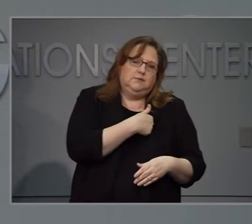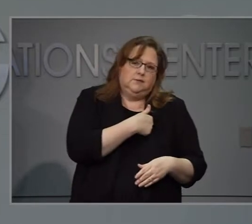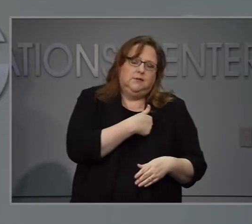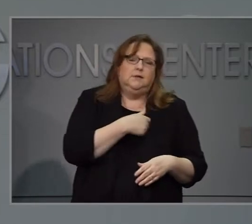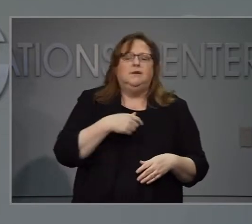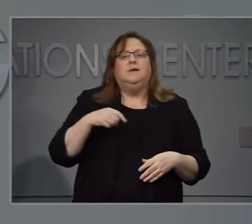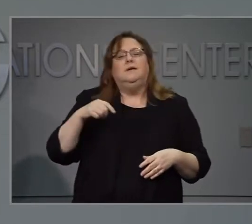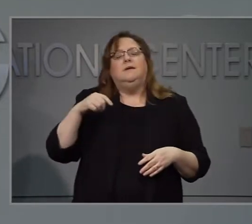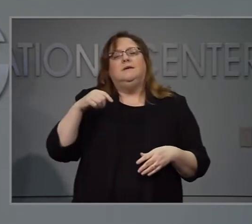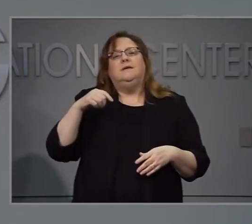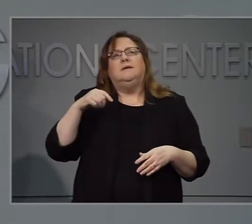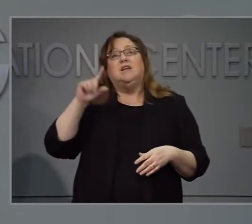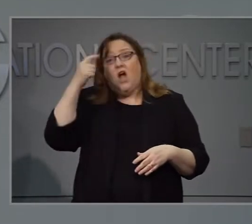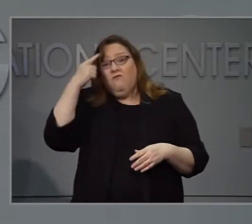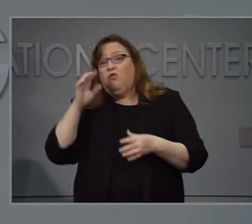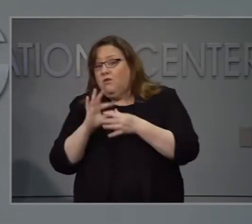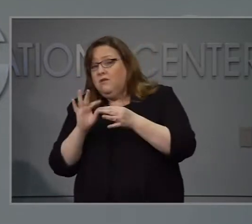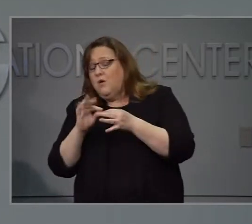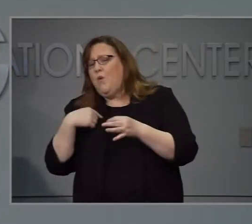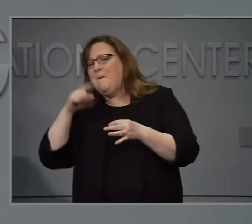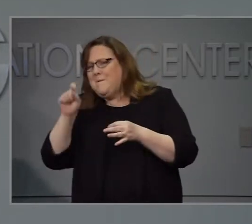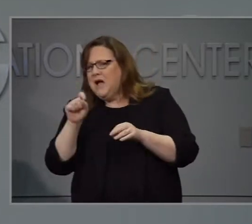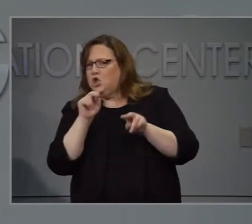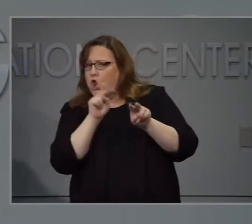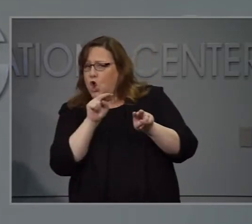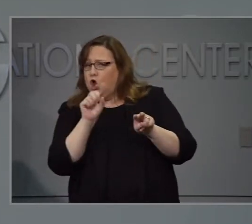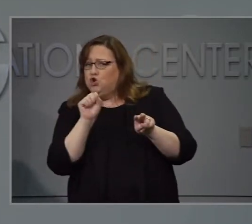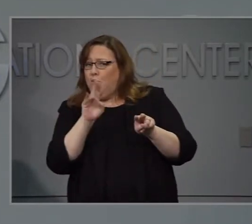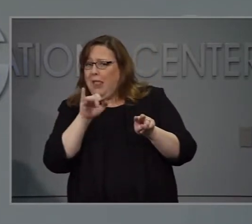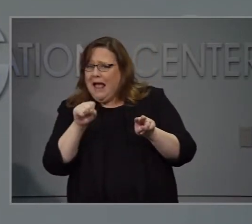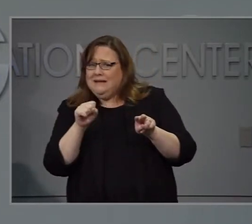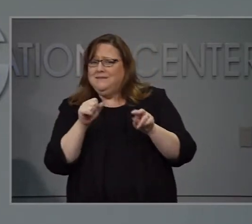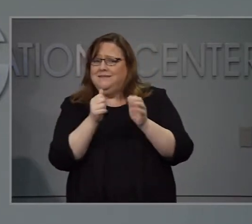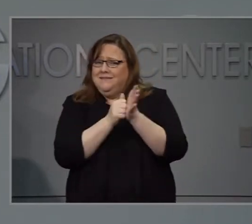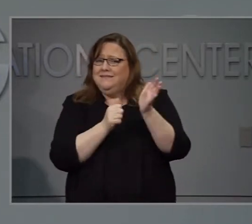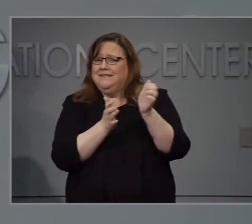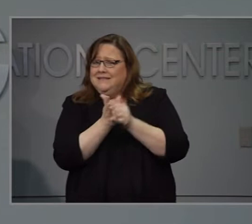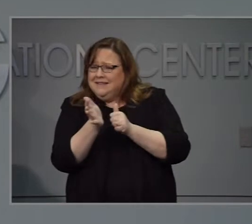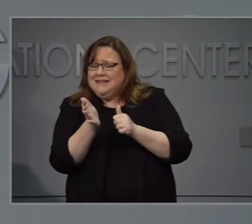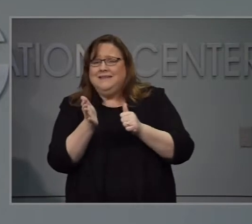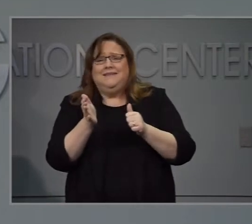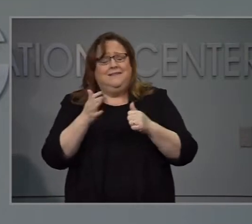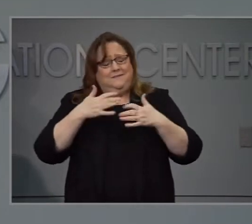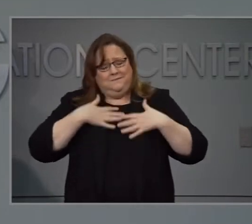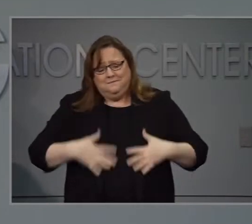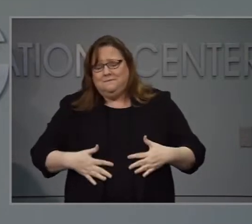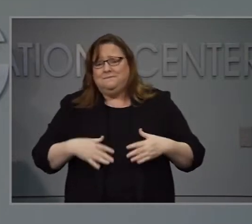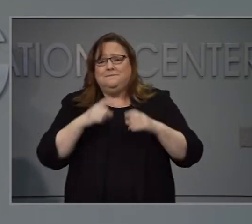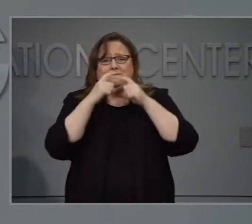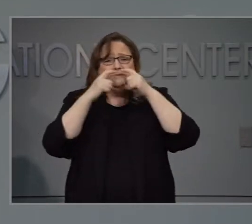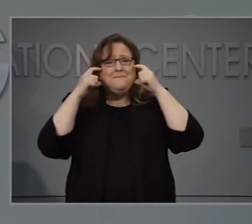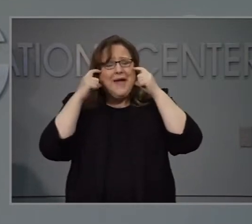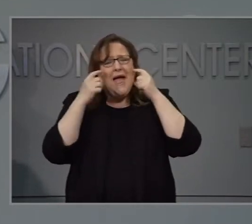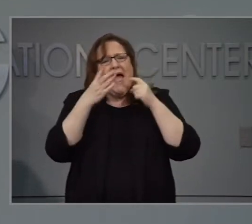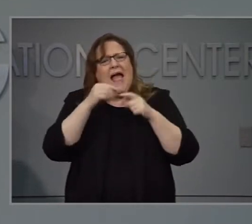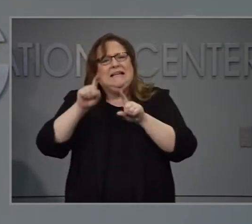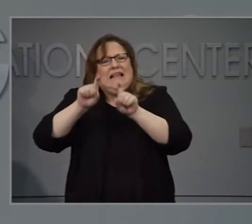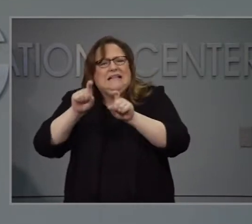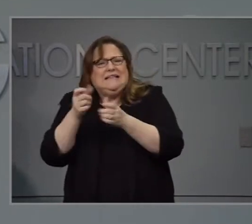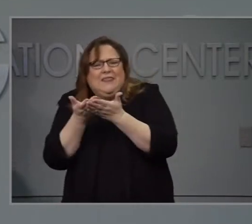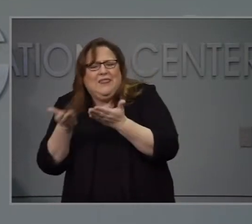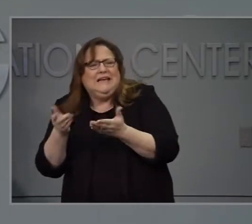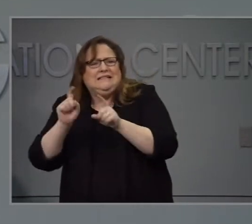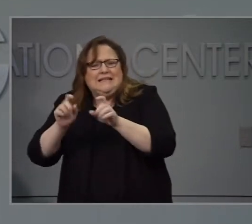mascarillas y otro equipo de protección personal porque como dijo el gobernador tenemos que resolver en la cadena de suministro al hacer este trabajo